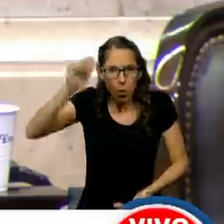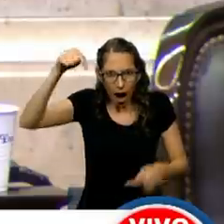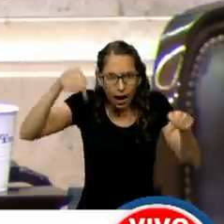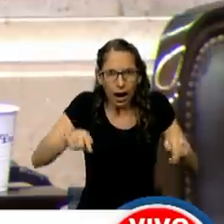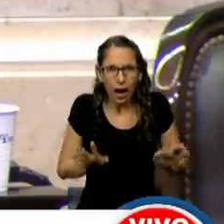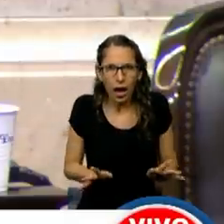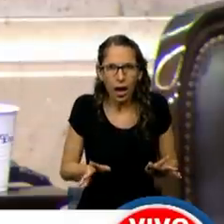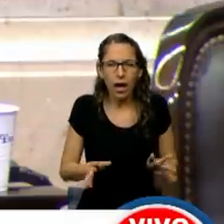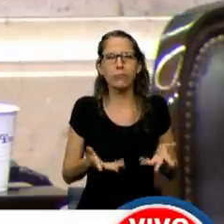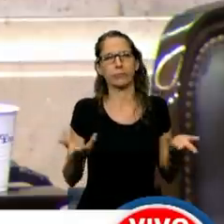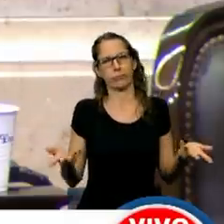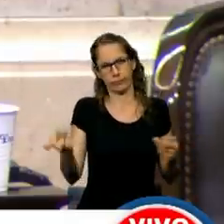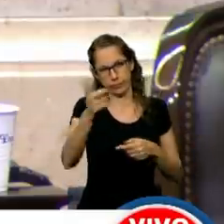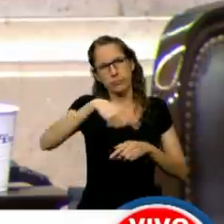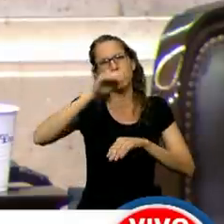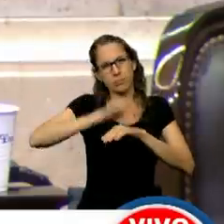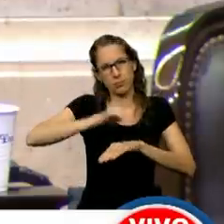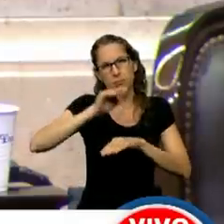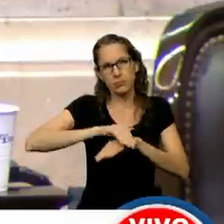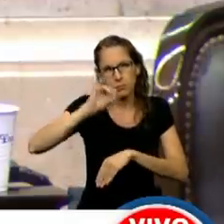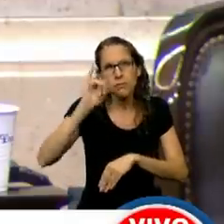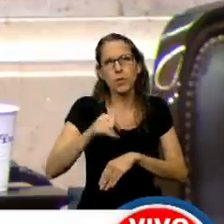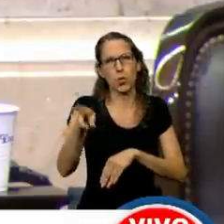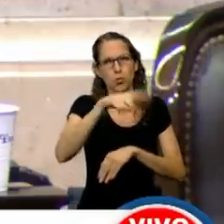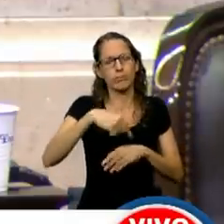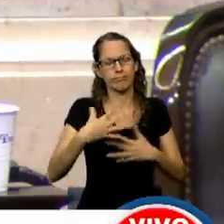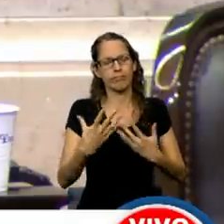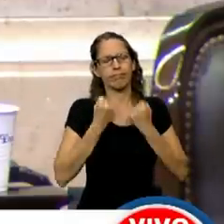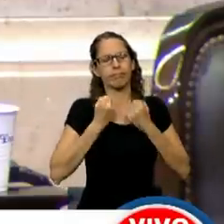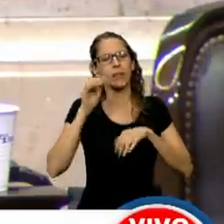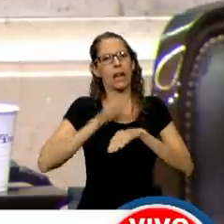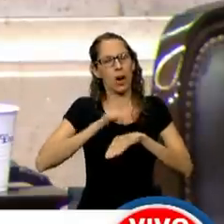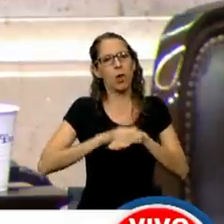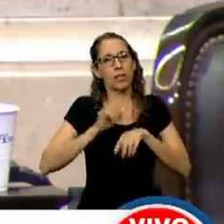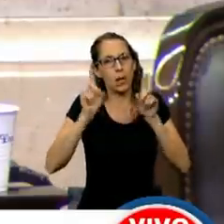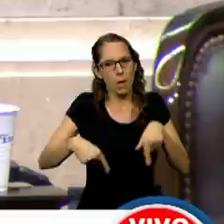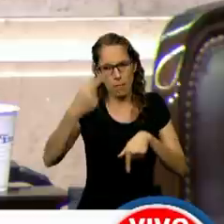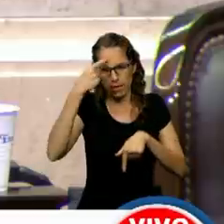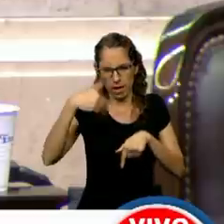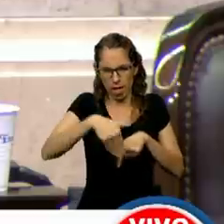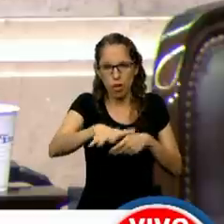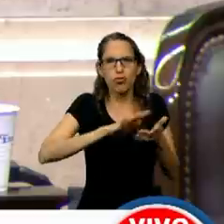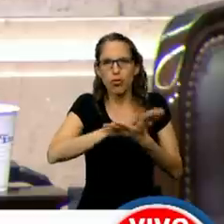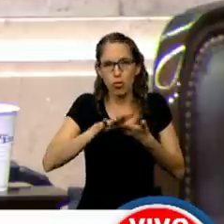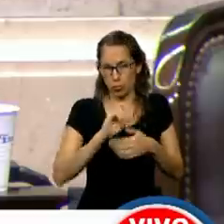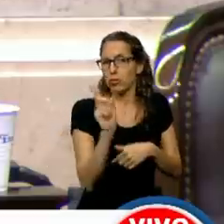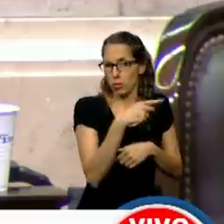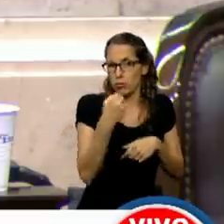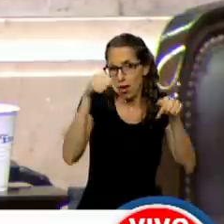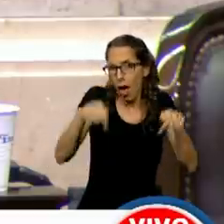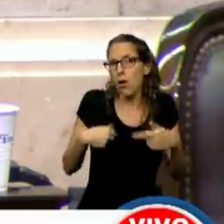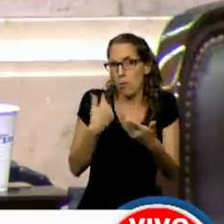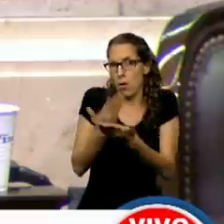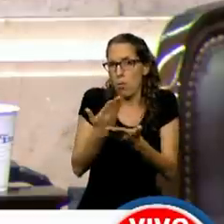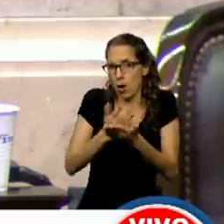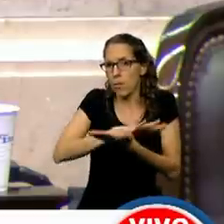responsabilidad se tiene que hacer cargo y se tienen que hacer cargo de las soluciones a parte de eso lo estamos planteando en